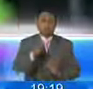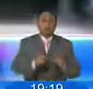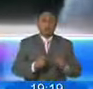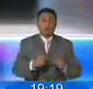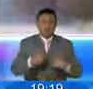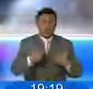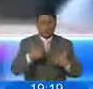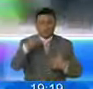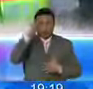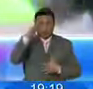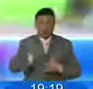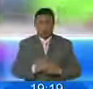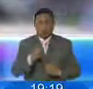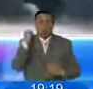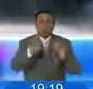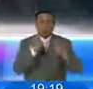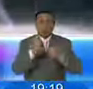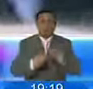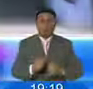uniformados.